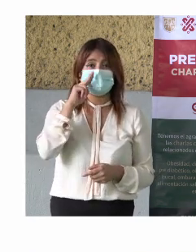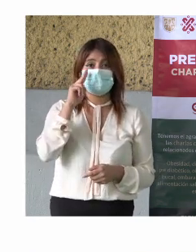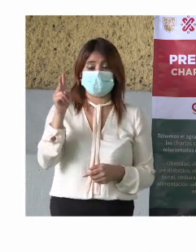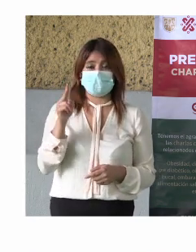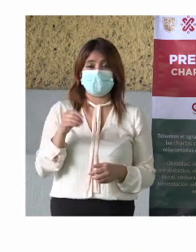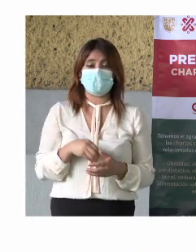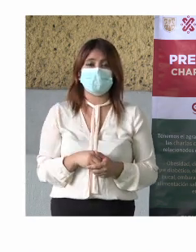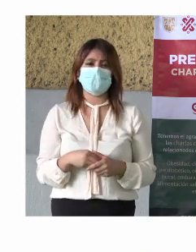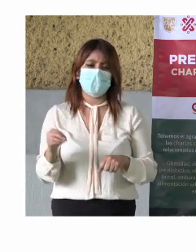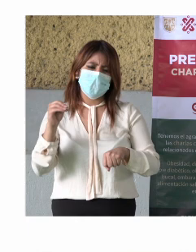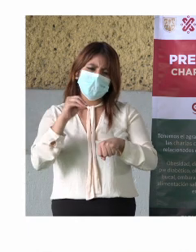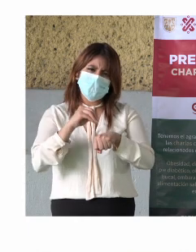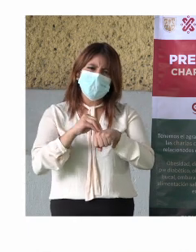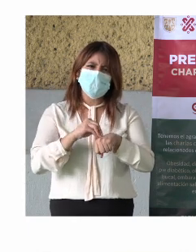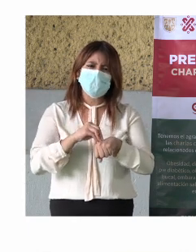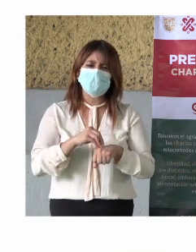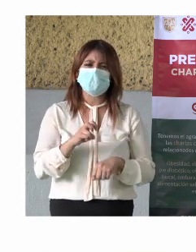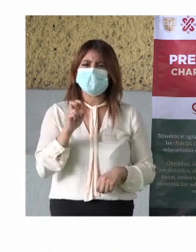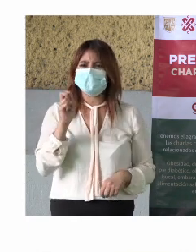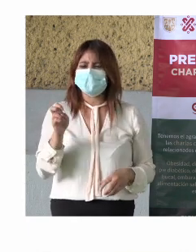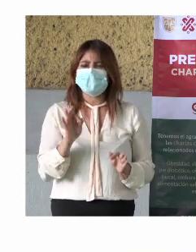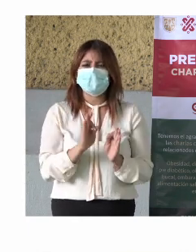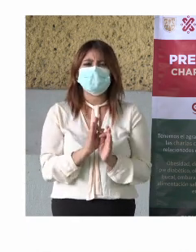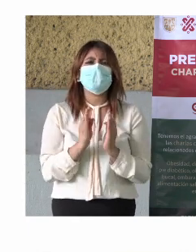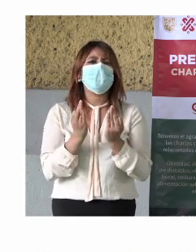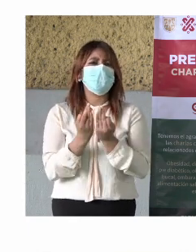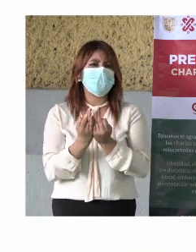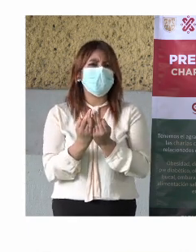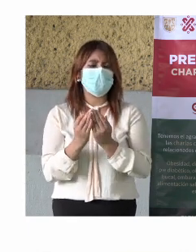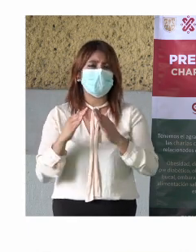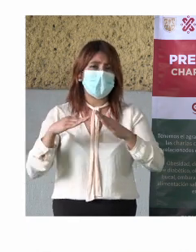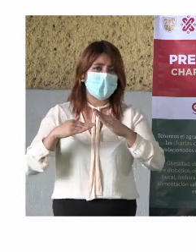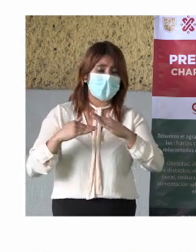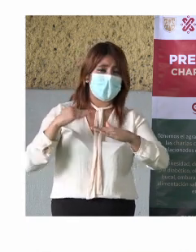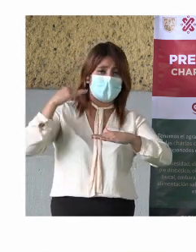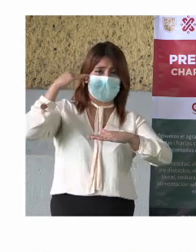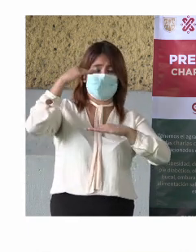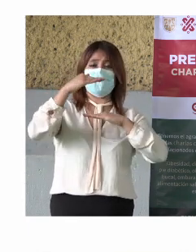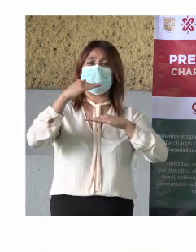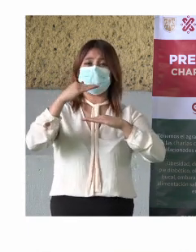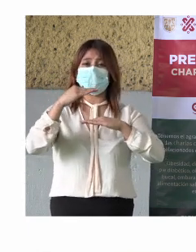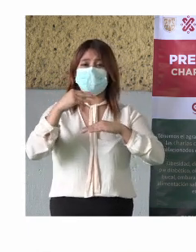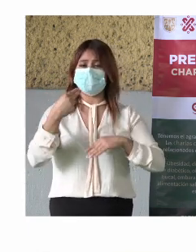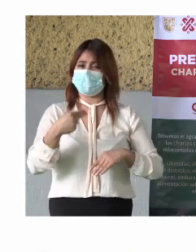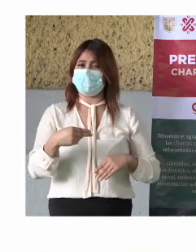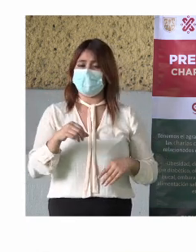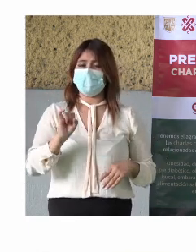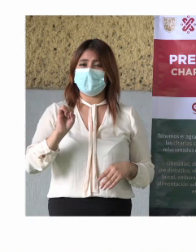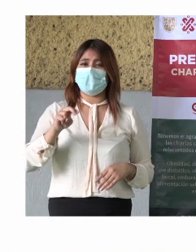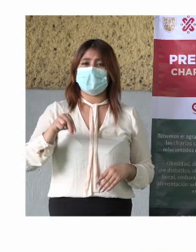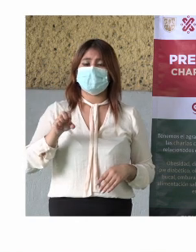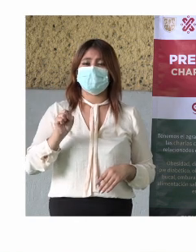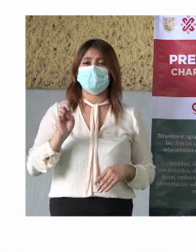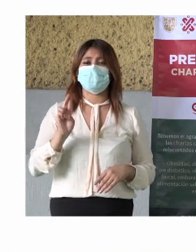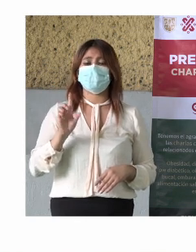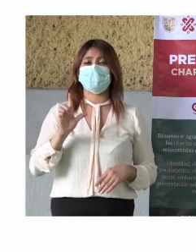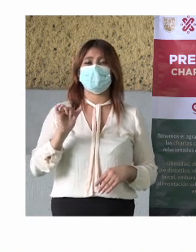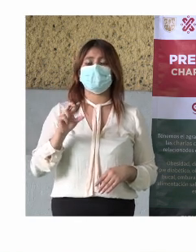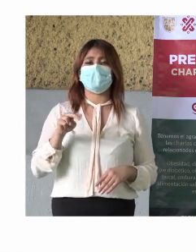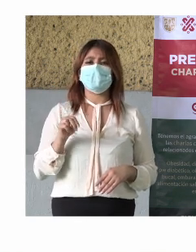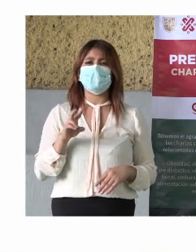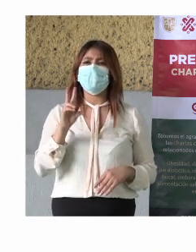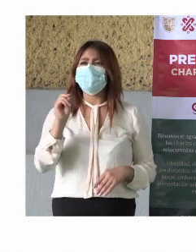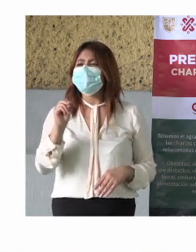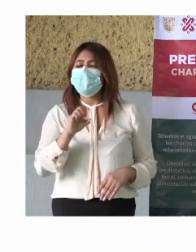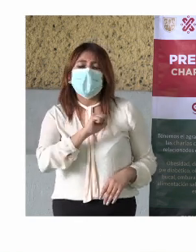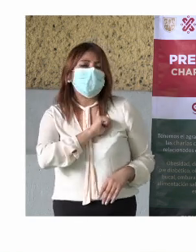puse de esa manera, puse hasta arriba la insulina porque nuevamente es el último medicamento que empezamos, no porque sea malo, sino porque antes de